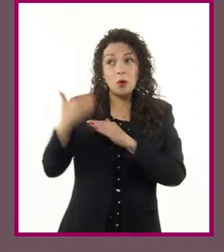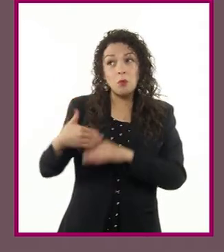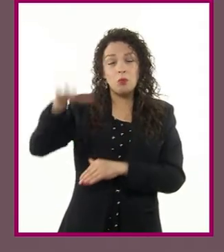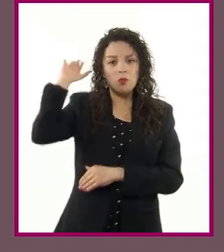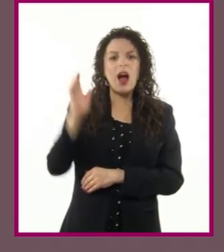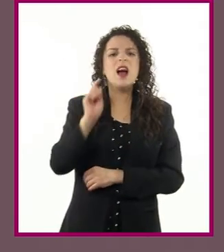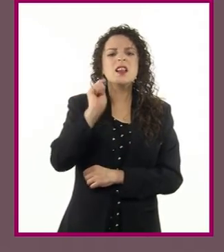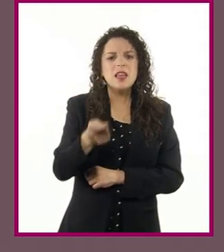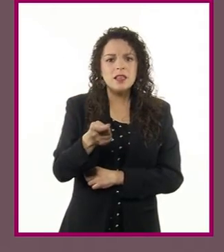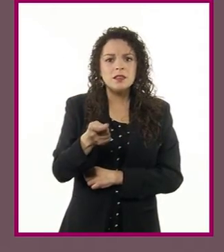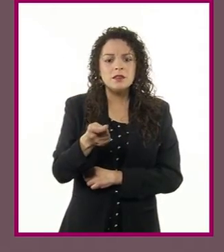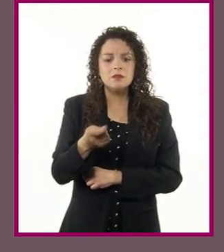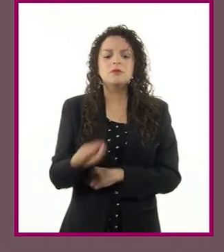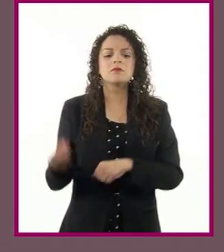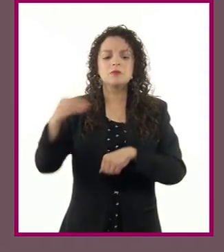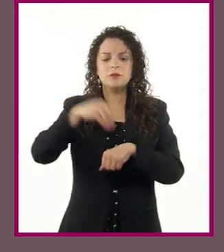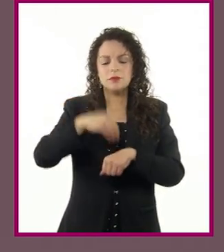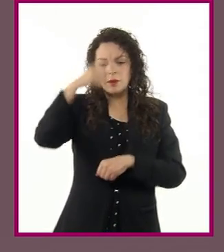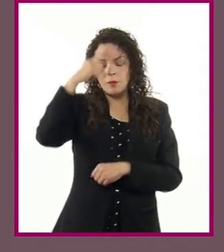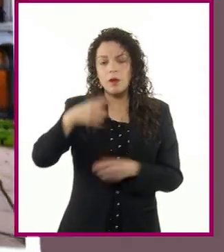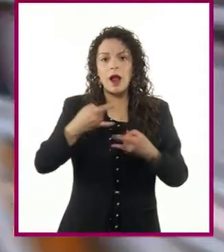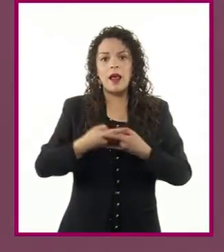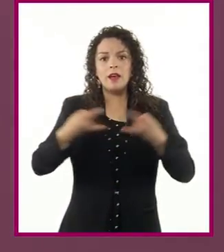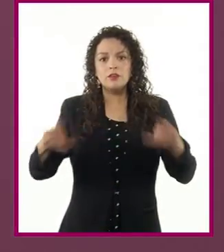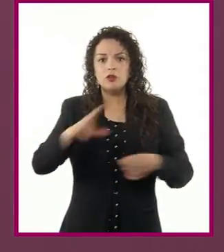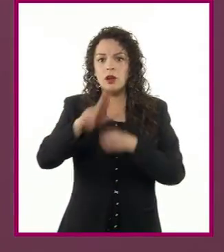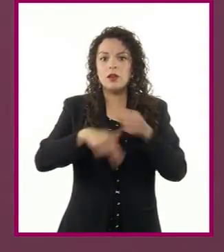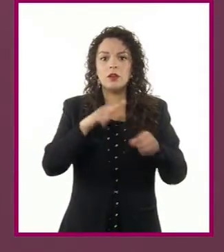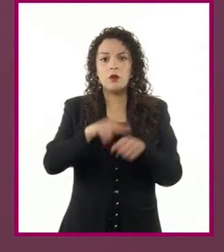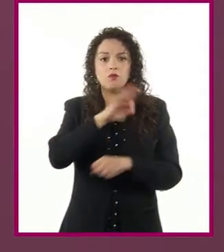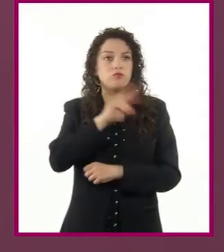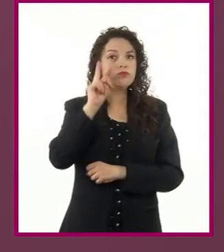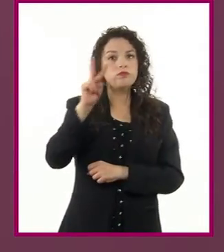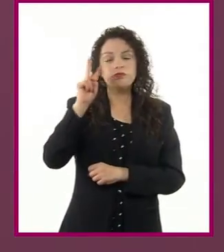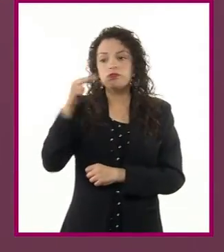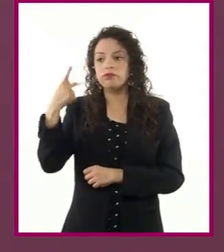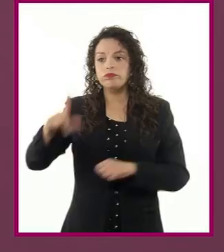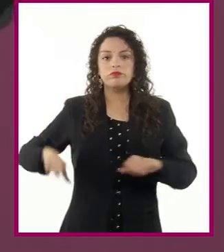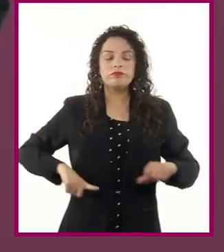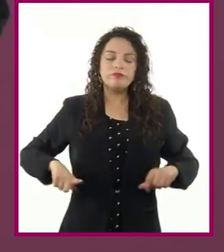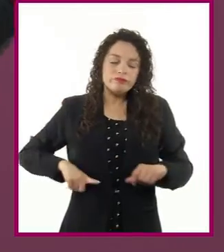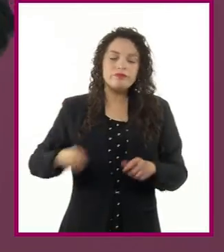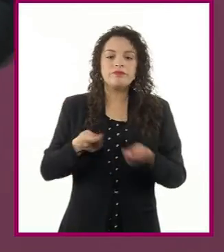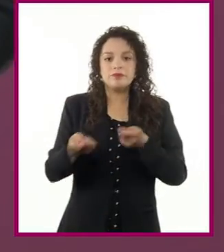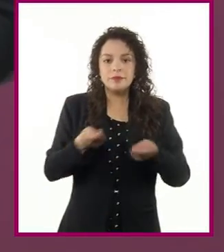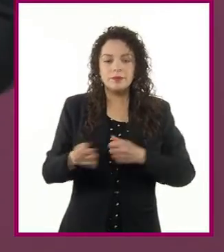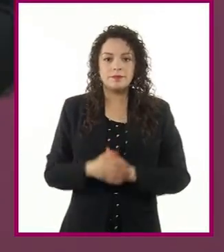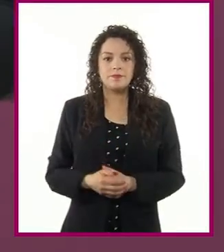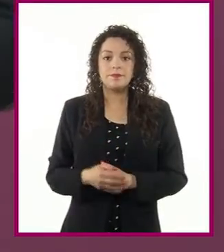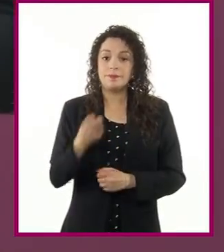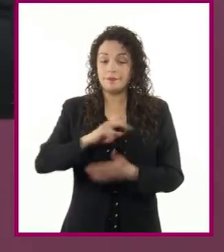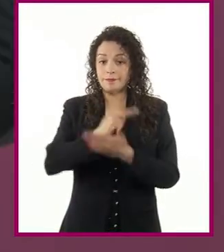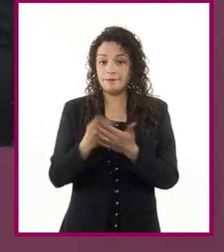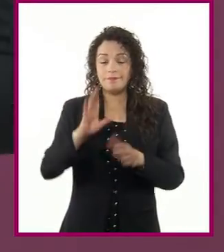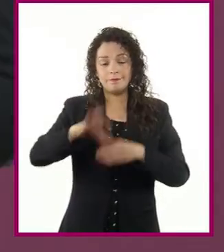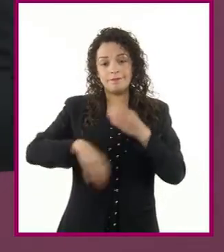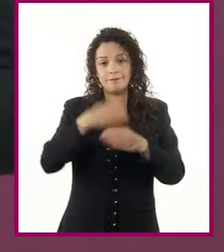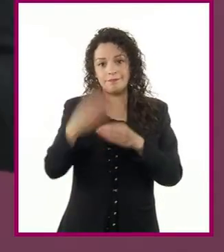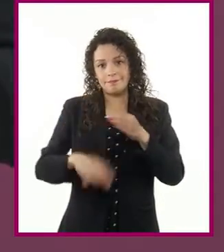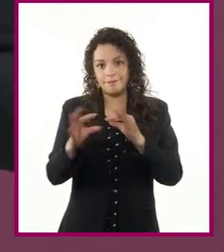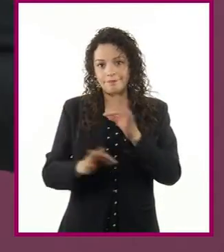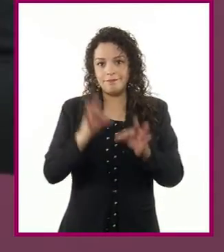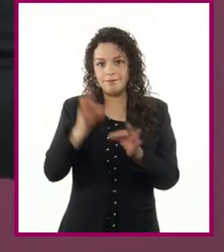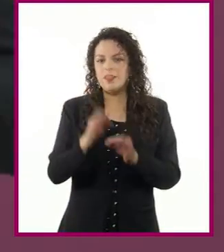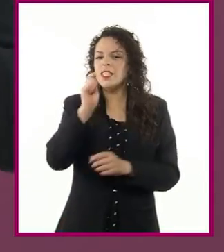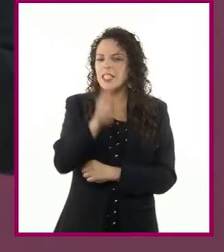funcionaba como Real Gabinete de Historia Natural. Bien, hemos llegado al final de la sesión. En ella